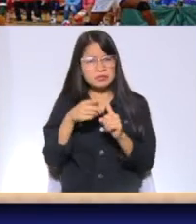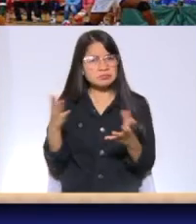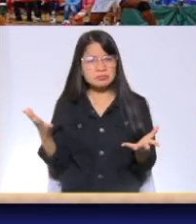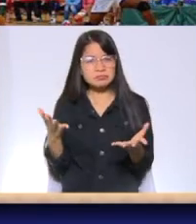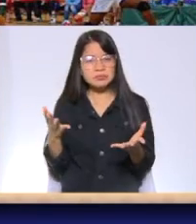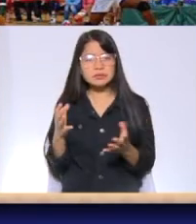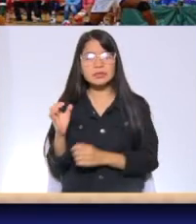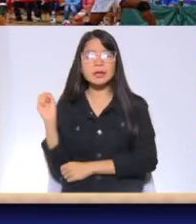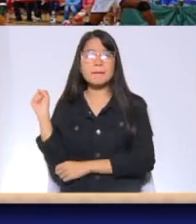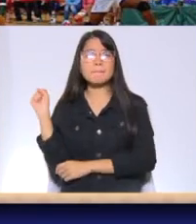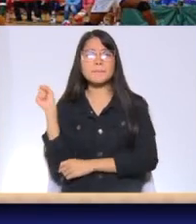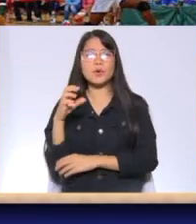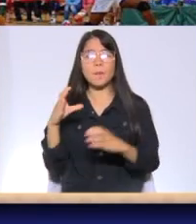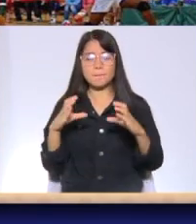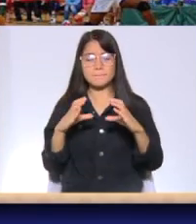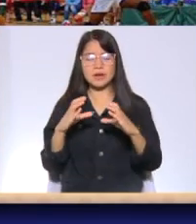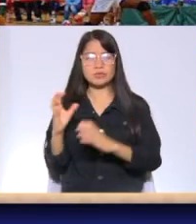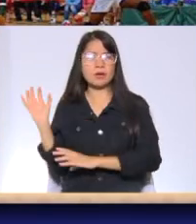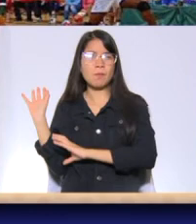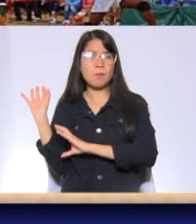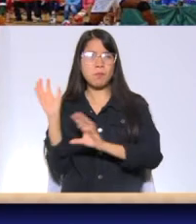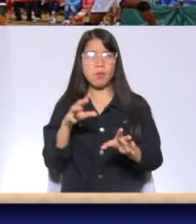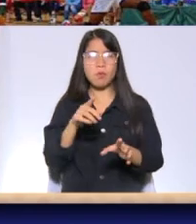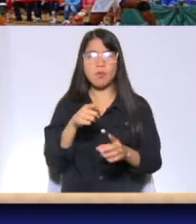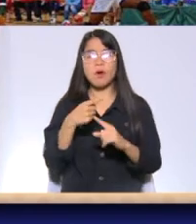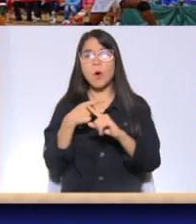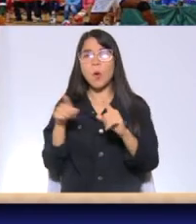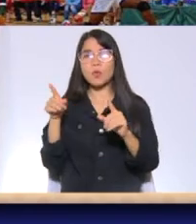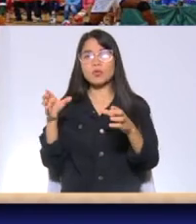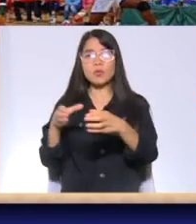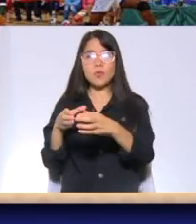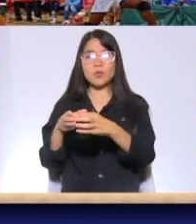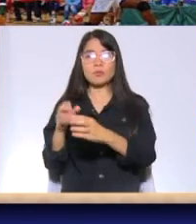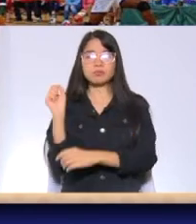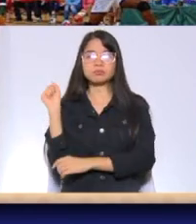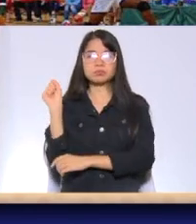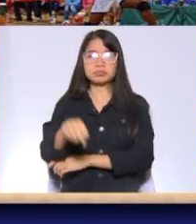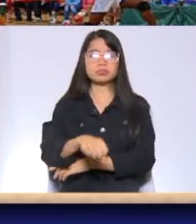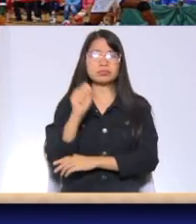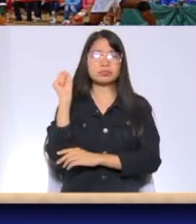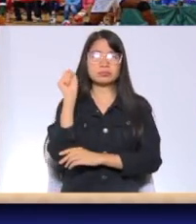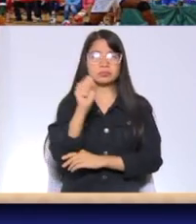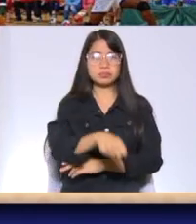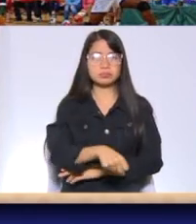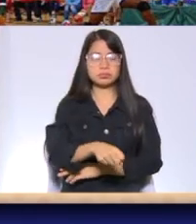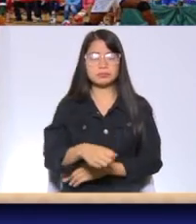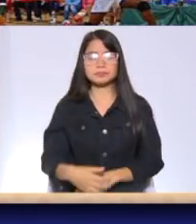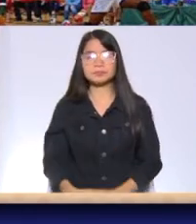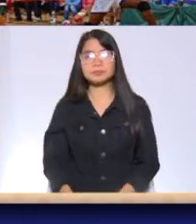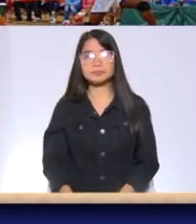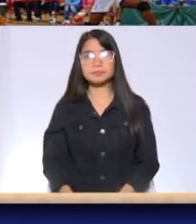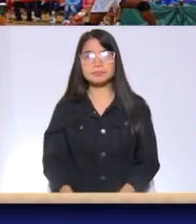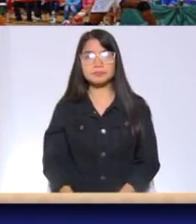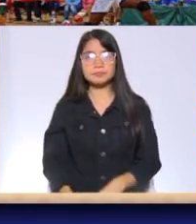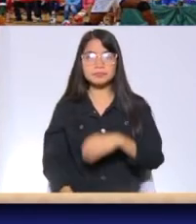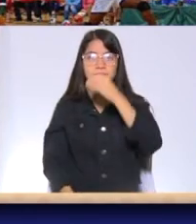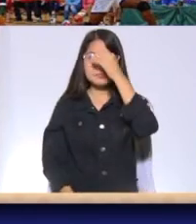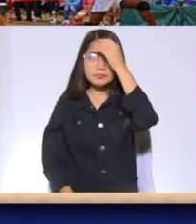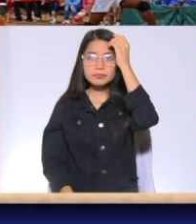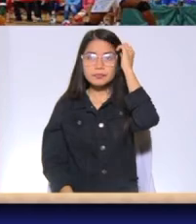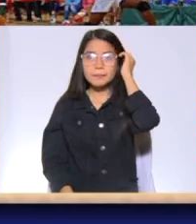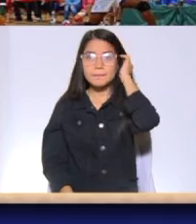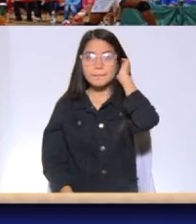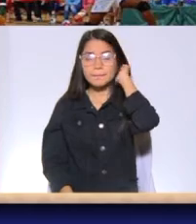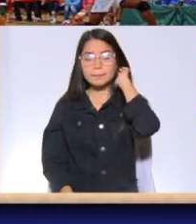rivales. Del equipo contrario, para así eliminarlos en la cancha. Pero también el ganador puede ser el equipo que se quede con tres